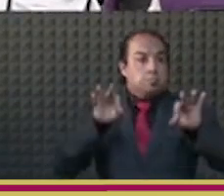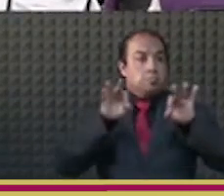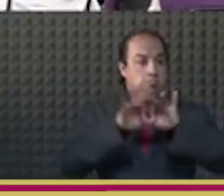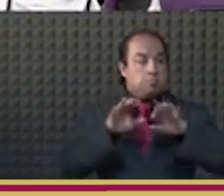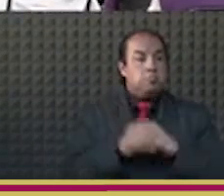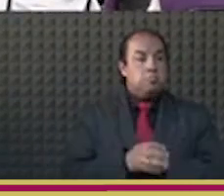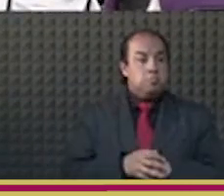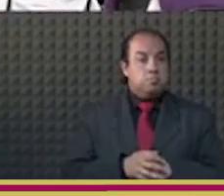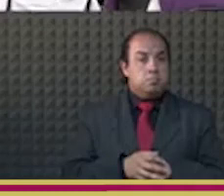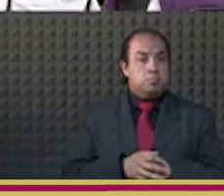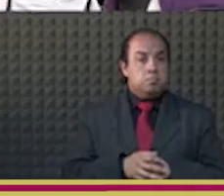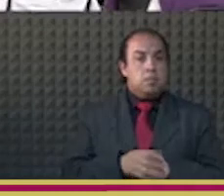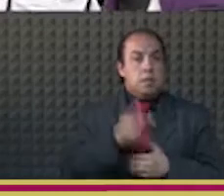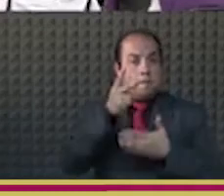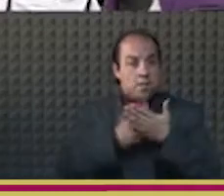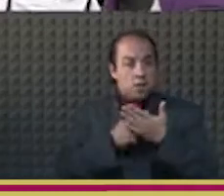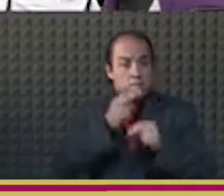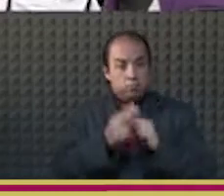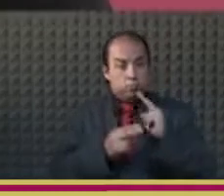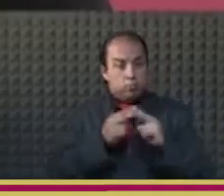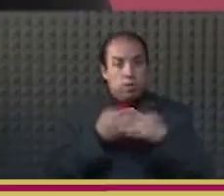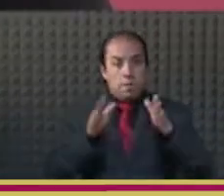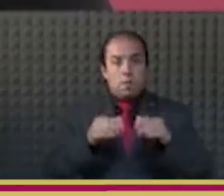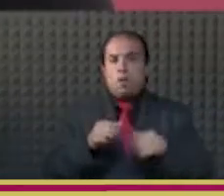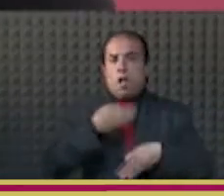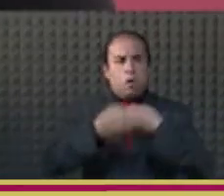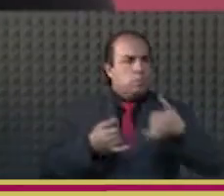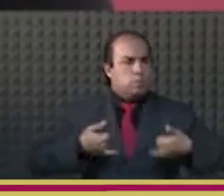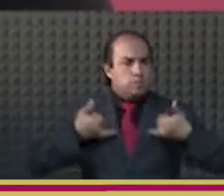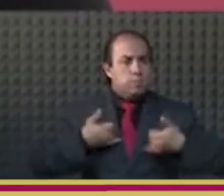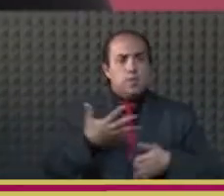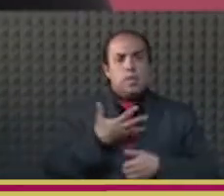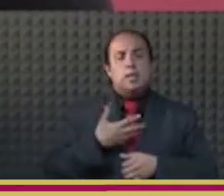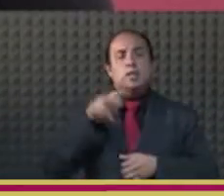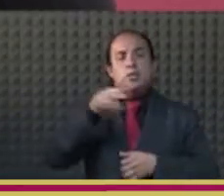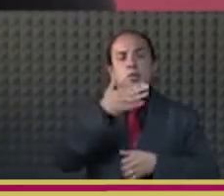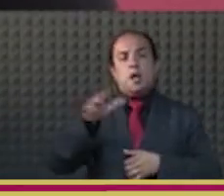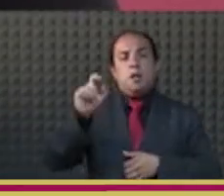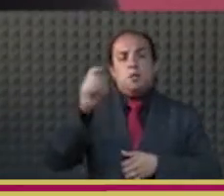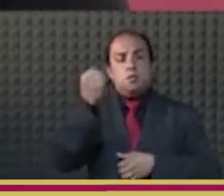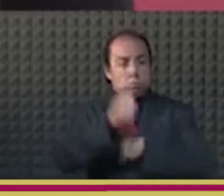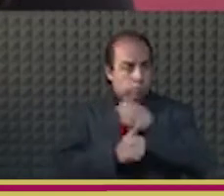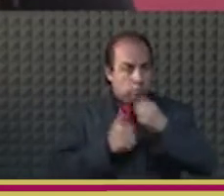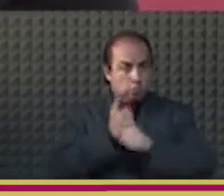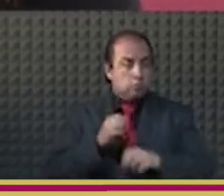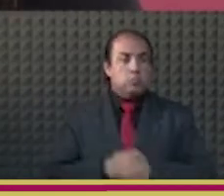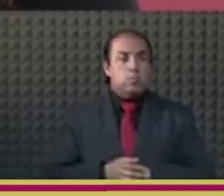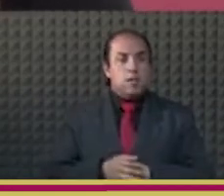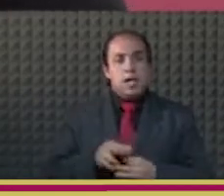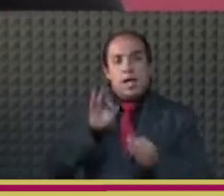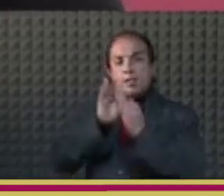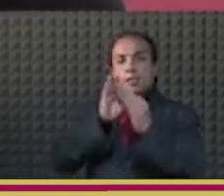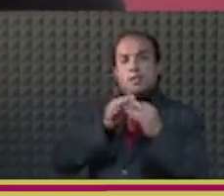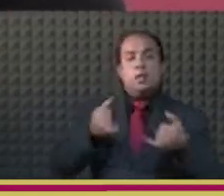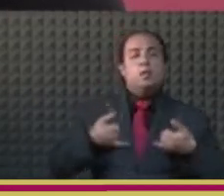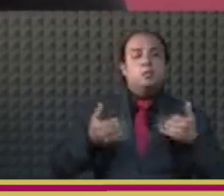Este programa es universal, es abierto a cualquier joven. Si tienen entre 18 y 29 años, acérquense